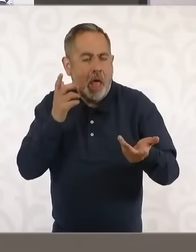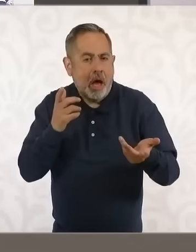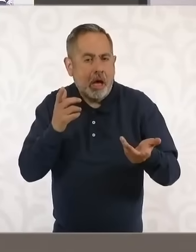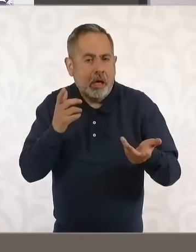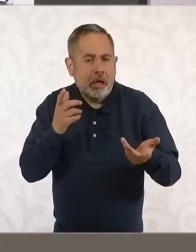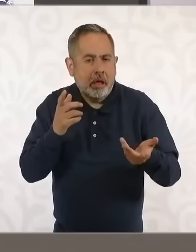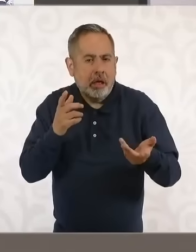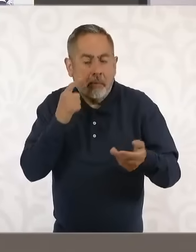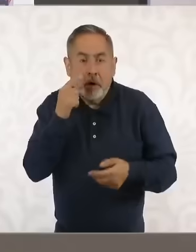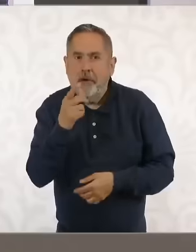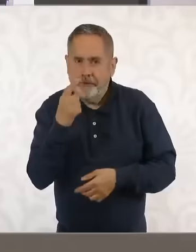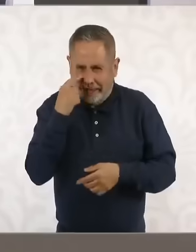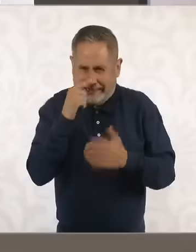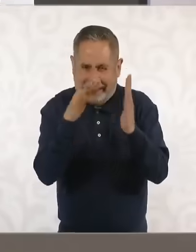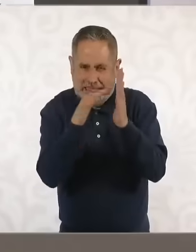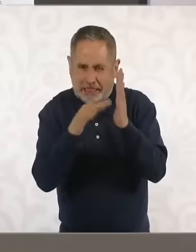pero vamos a leer la nota.